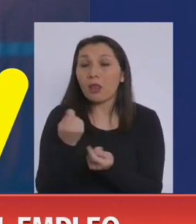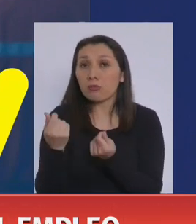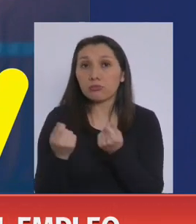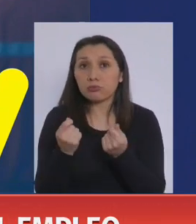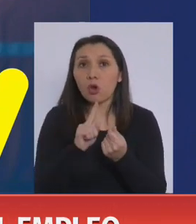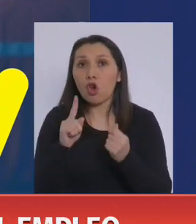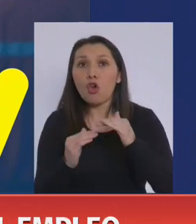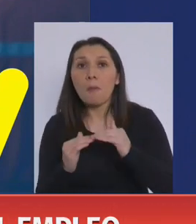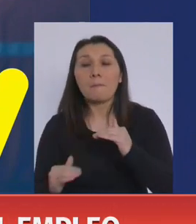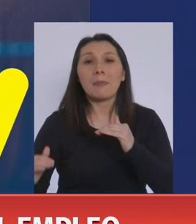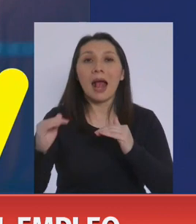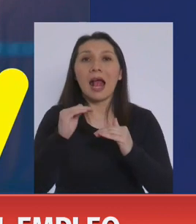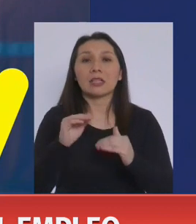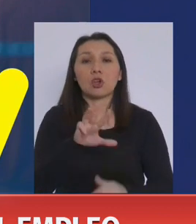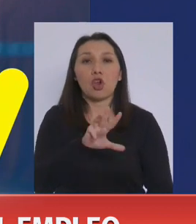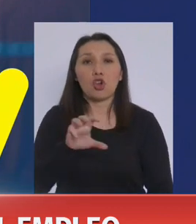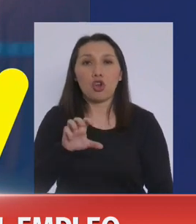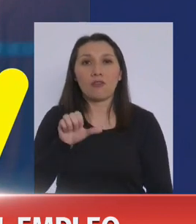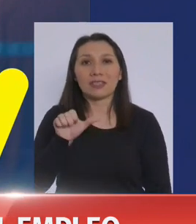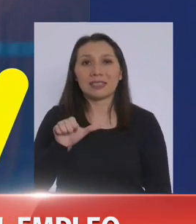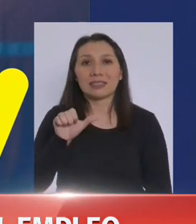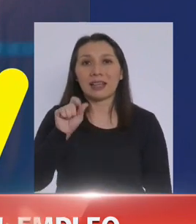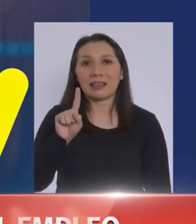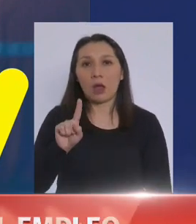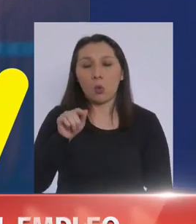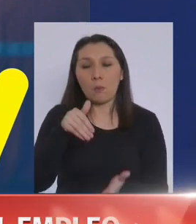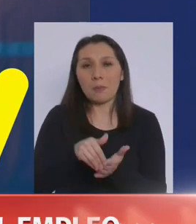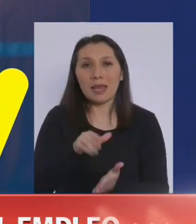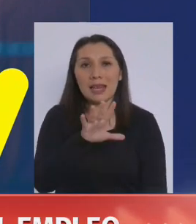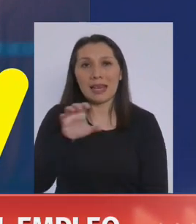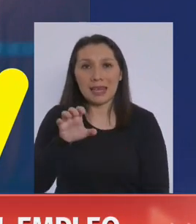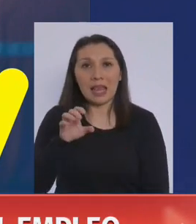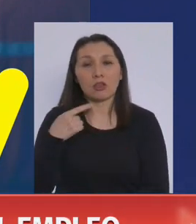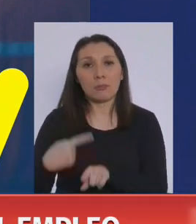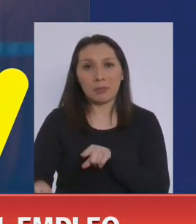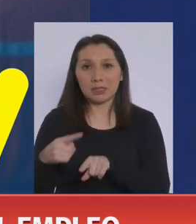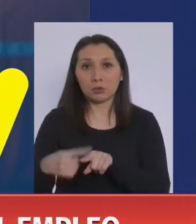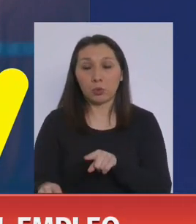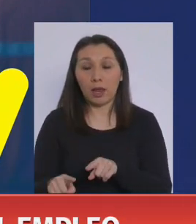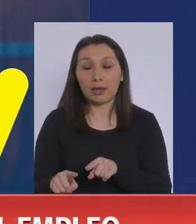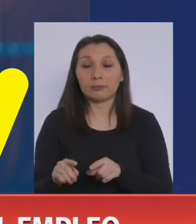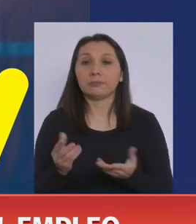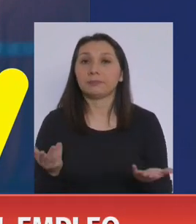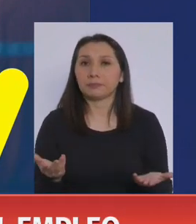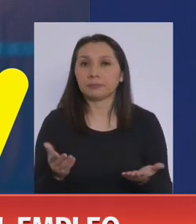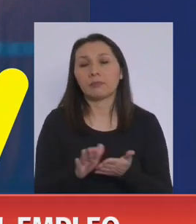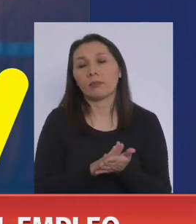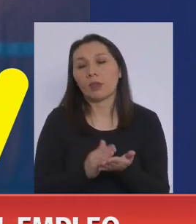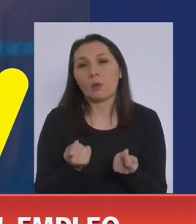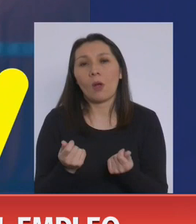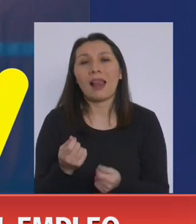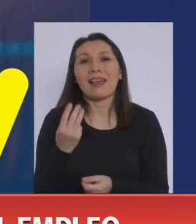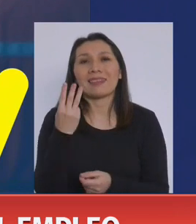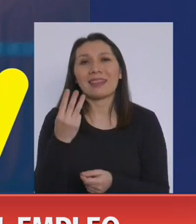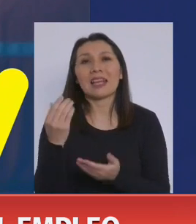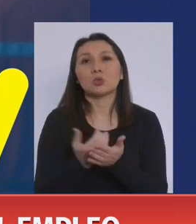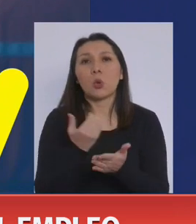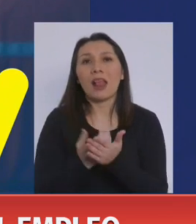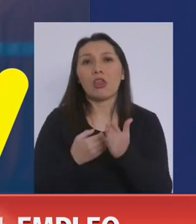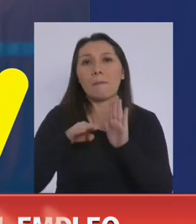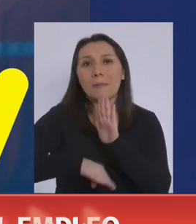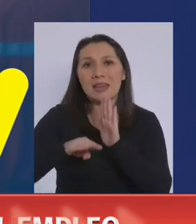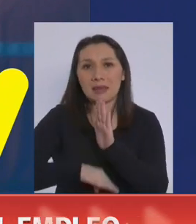no exceda los 961.500 pesos mensuales, es decir, el equivalente a